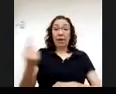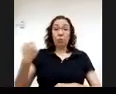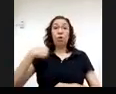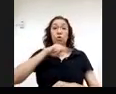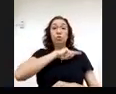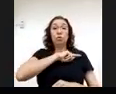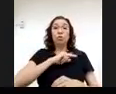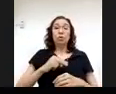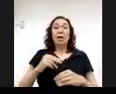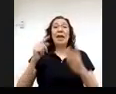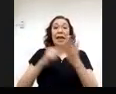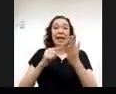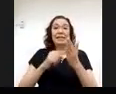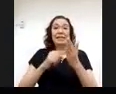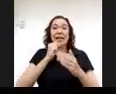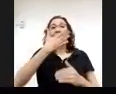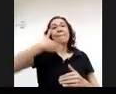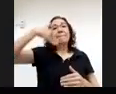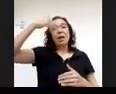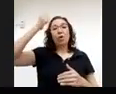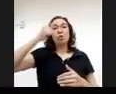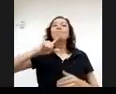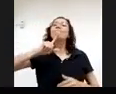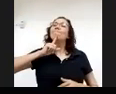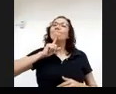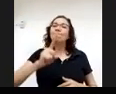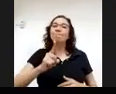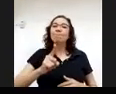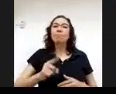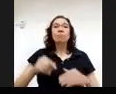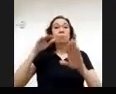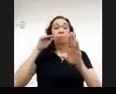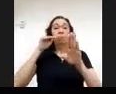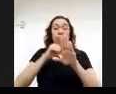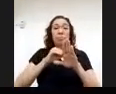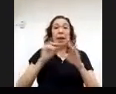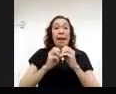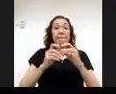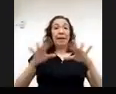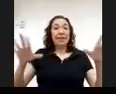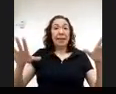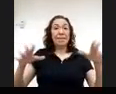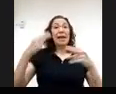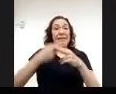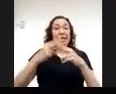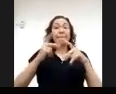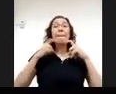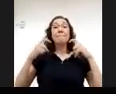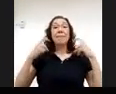nosotros. Esa es la mejor garantía contra la pandemia que se llama